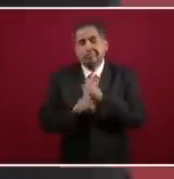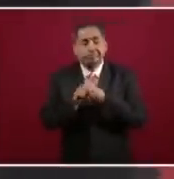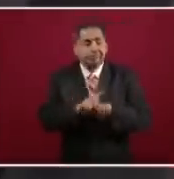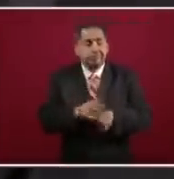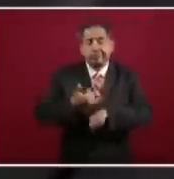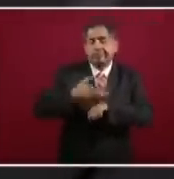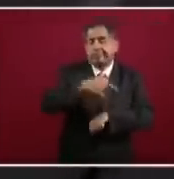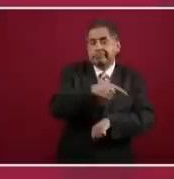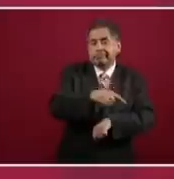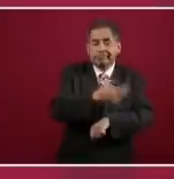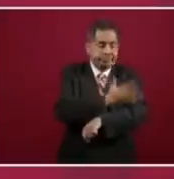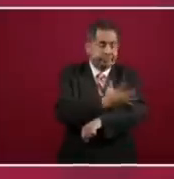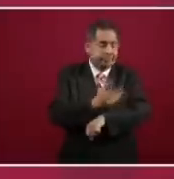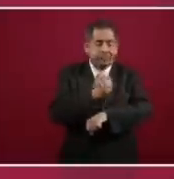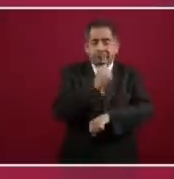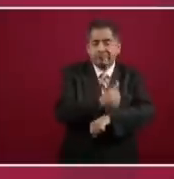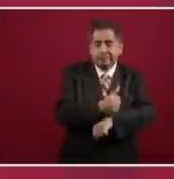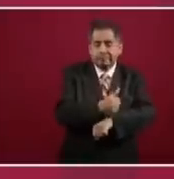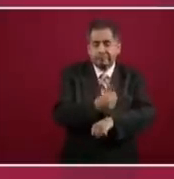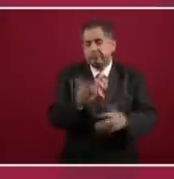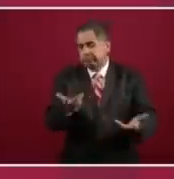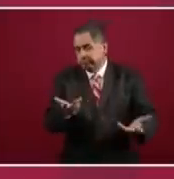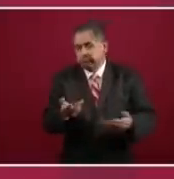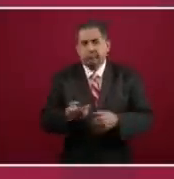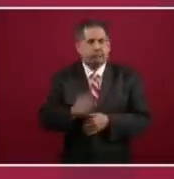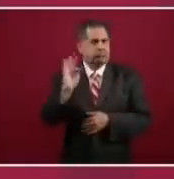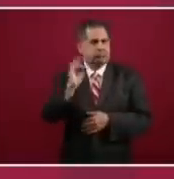entonces si se actúa